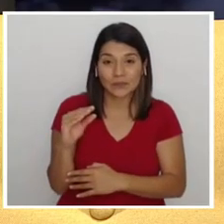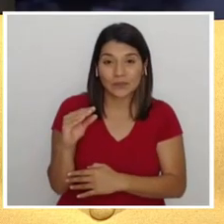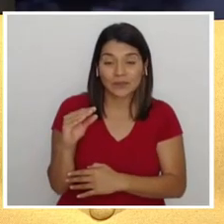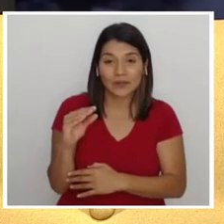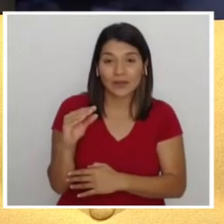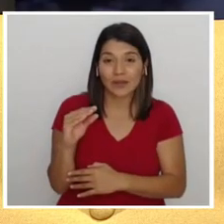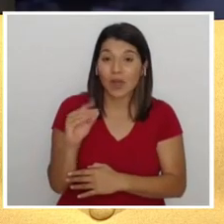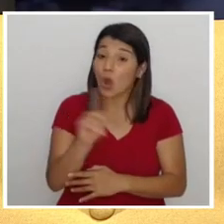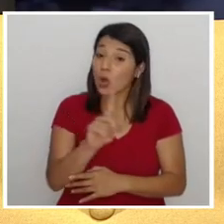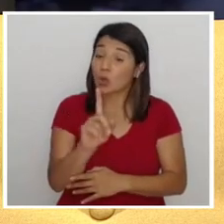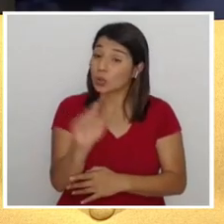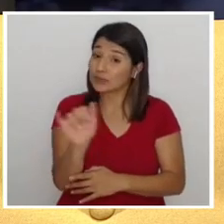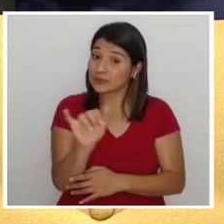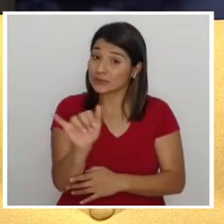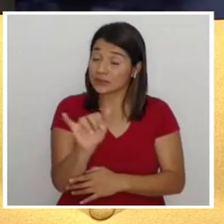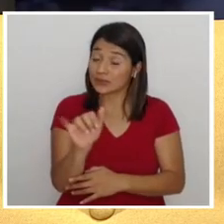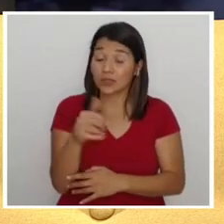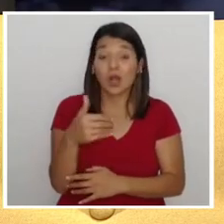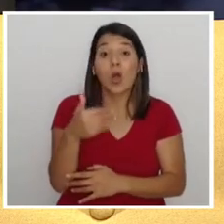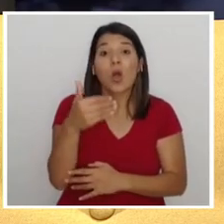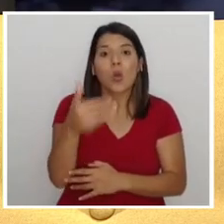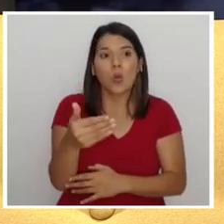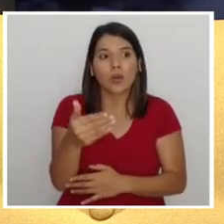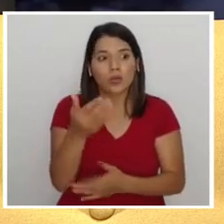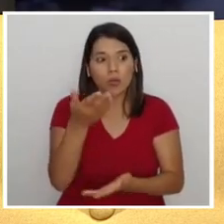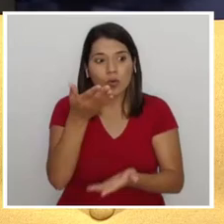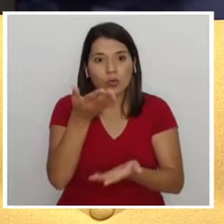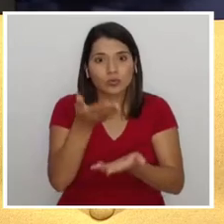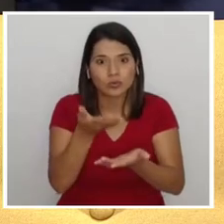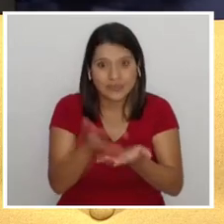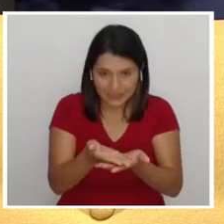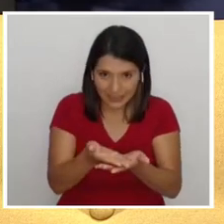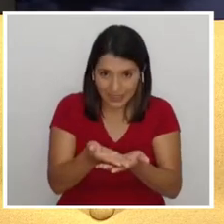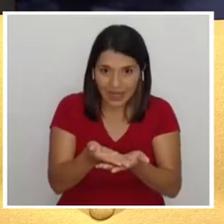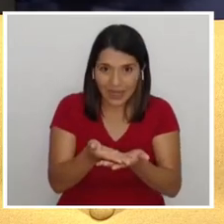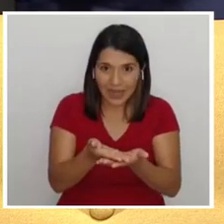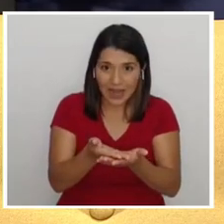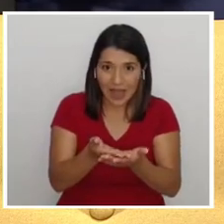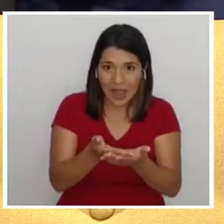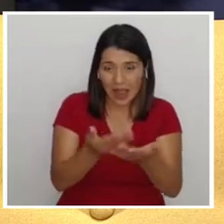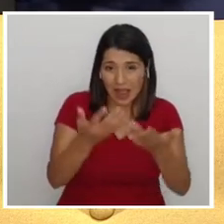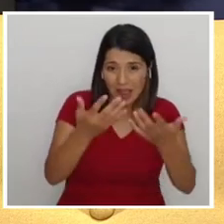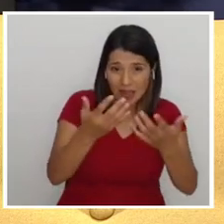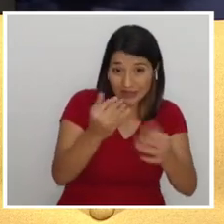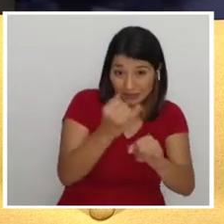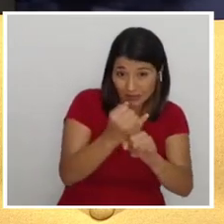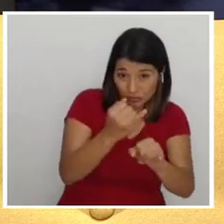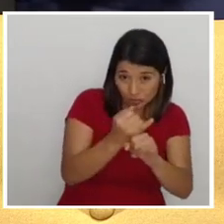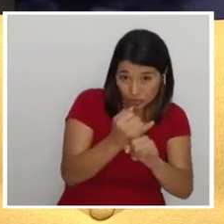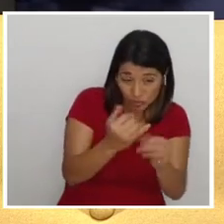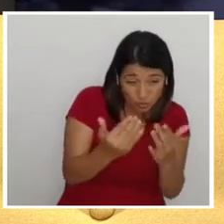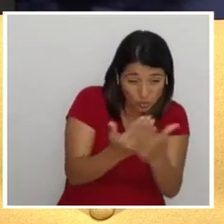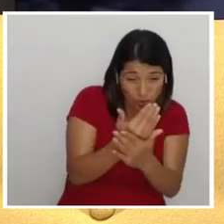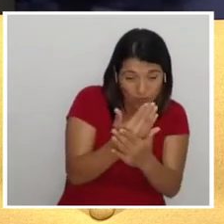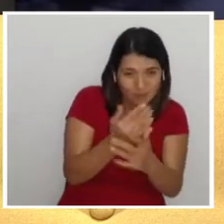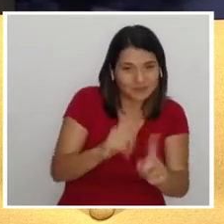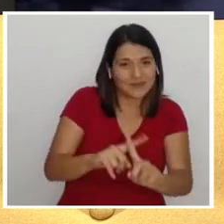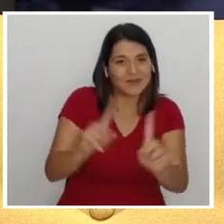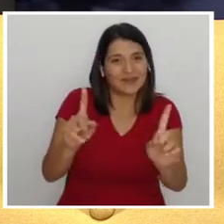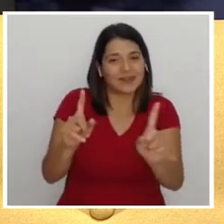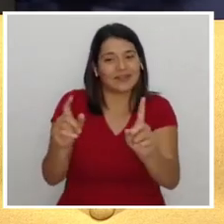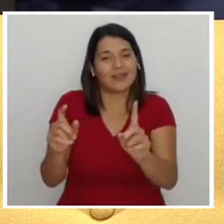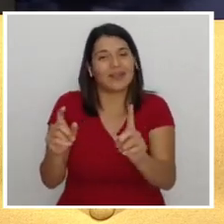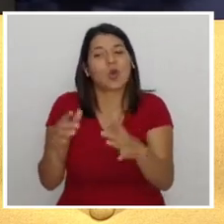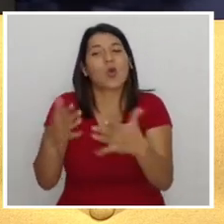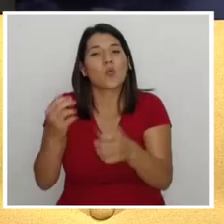mismo cuando entras a una organización a cuando ya tenés 22 años y ya han pasado muchas